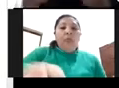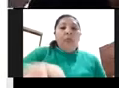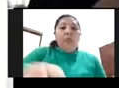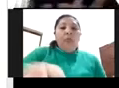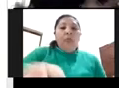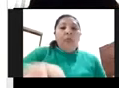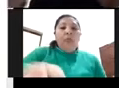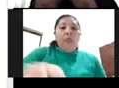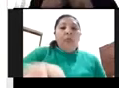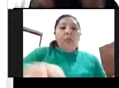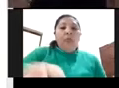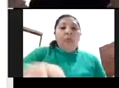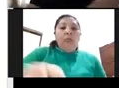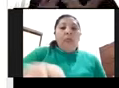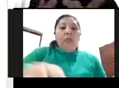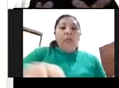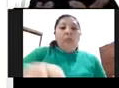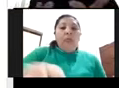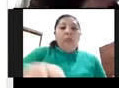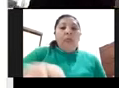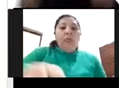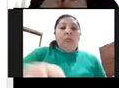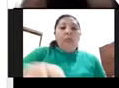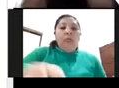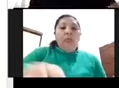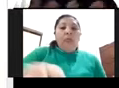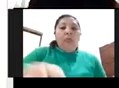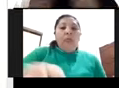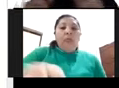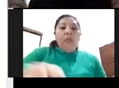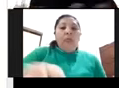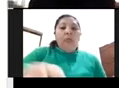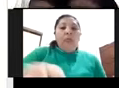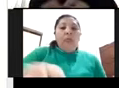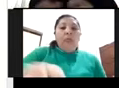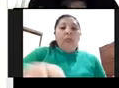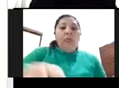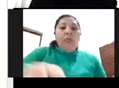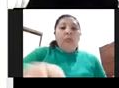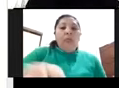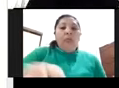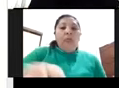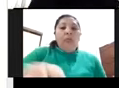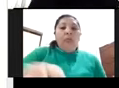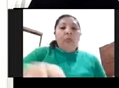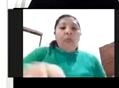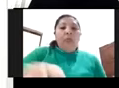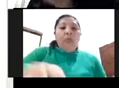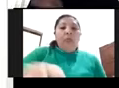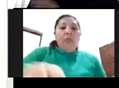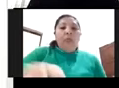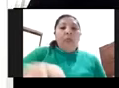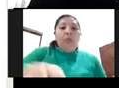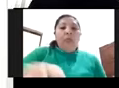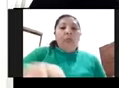vemos desde un enfoque sistémico. Por lo tanto, está íntimamente vinculado todos los sistemas de administración financiera. Y cuando yo